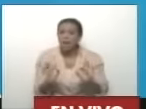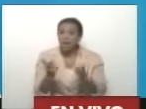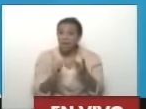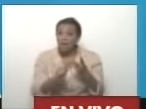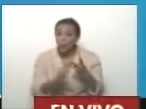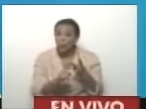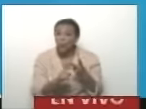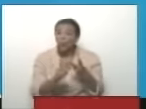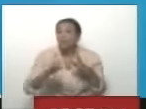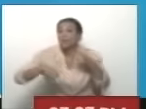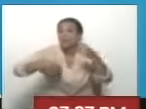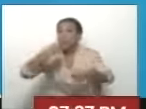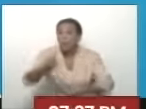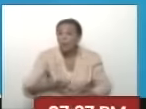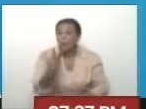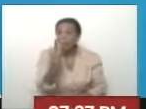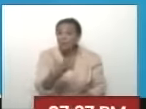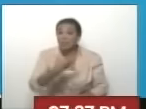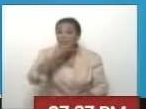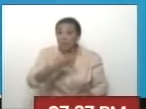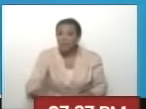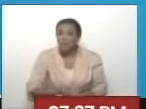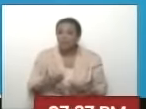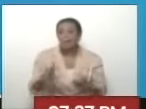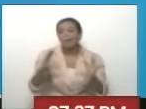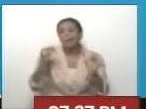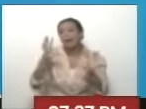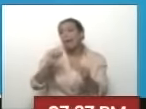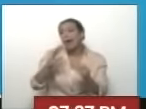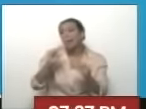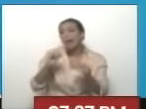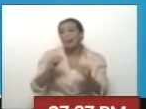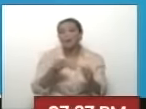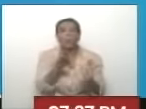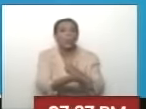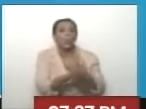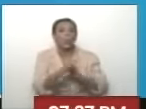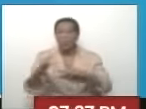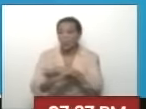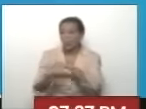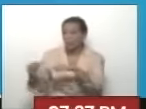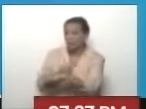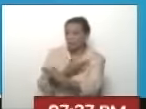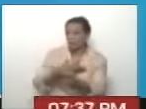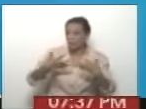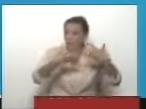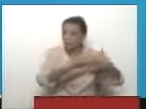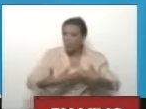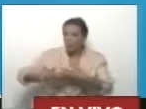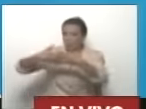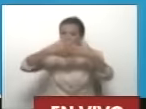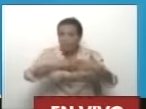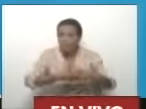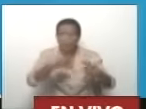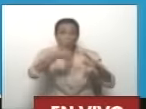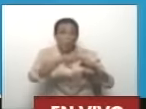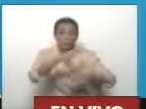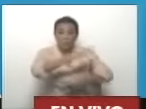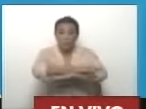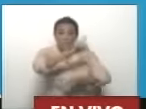cantaleta, cuando digo cantaleta es que sale la ExxonMobil, Guyana, el gobierno de Estados Unidos y otros